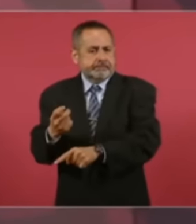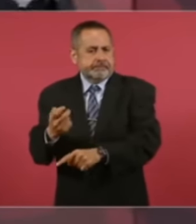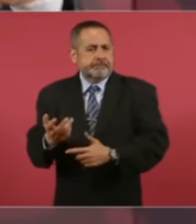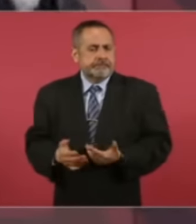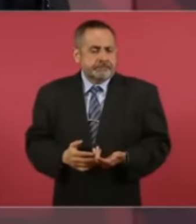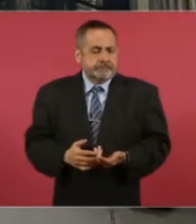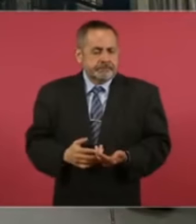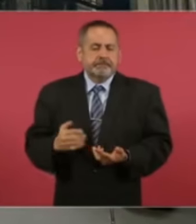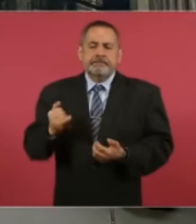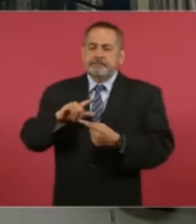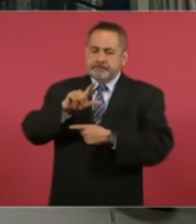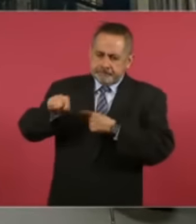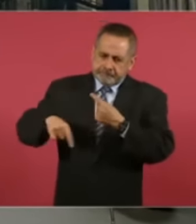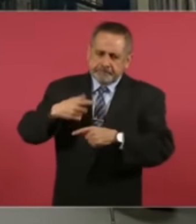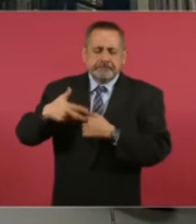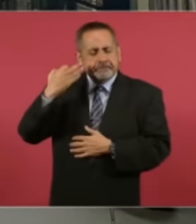Pasa el tiempo